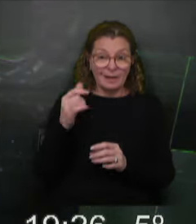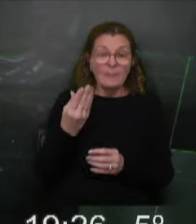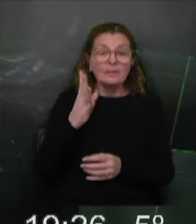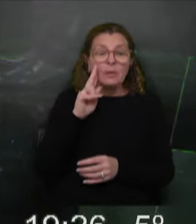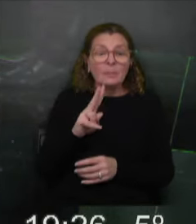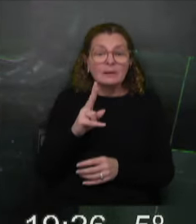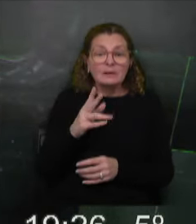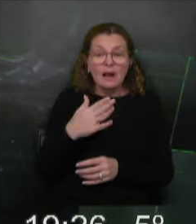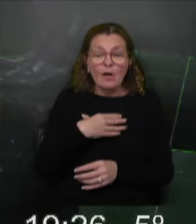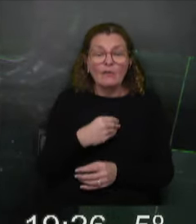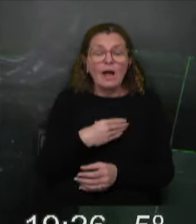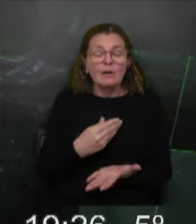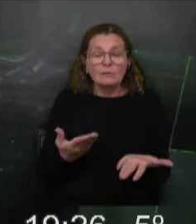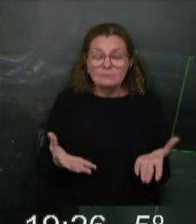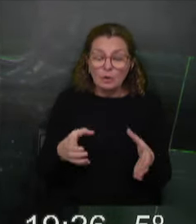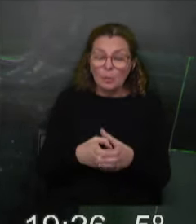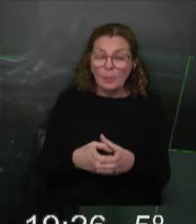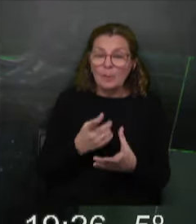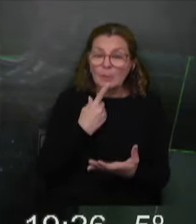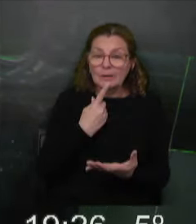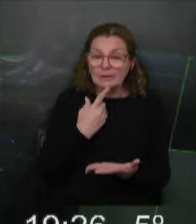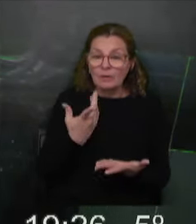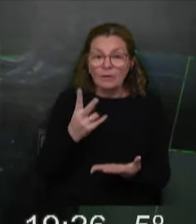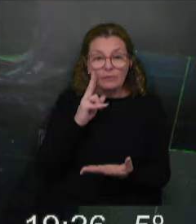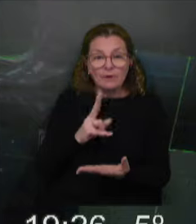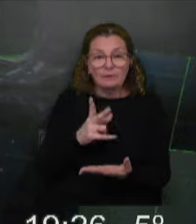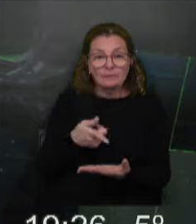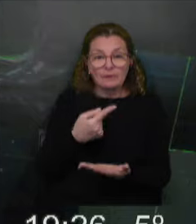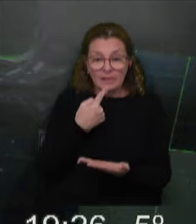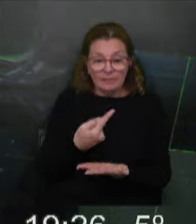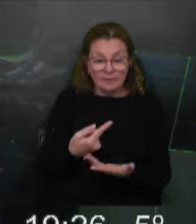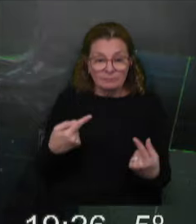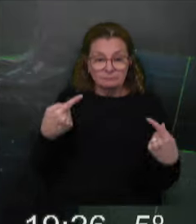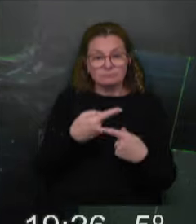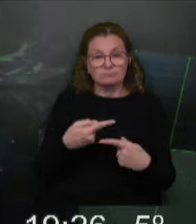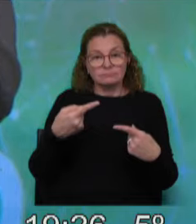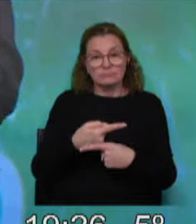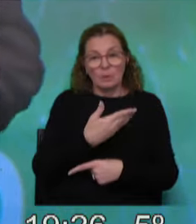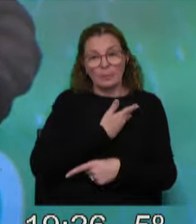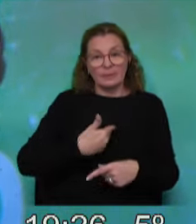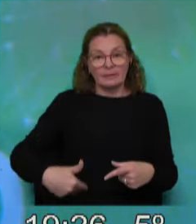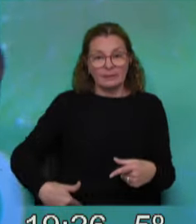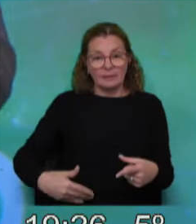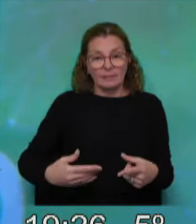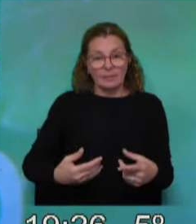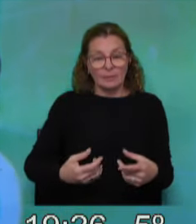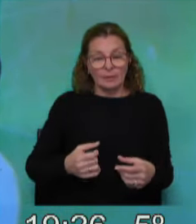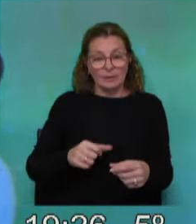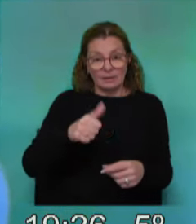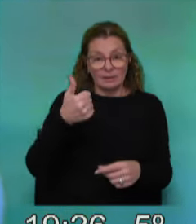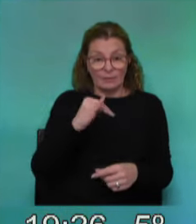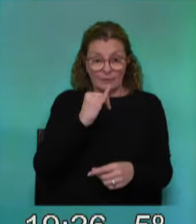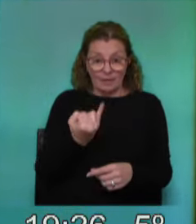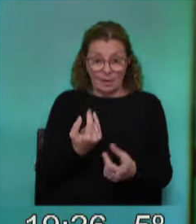miramos hacia el Partido Nacional donde A ver cuando uno segía por lo que dejó la pelea por la candidatura presidencial surge una Clara victoria de